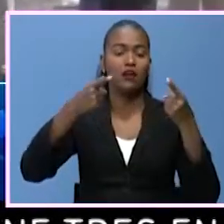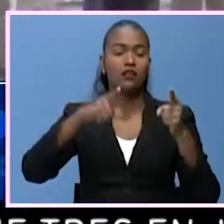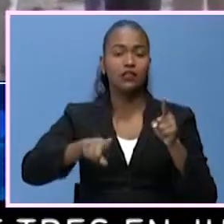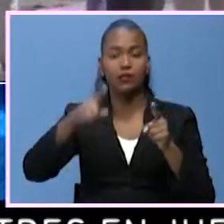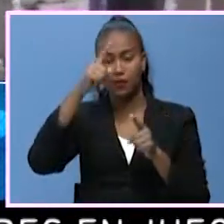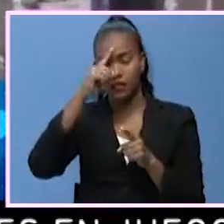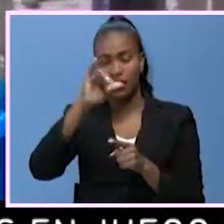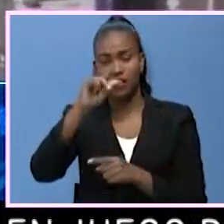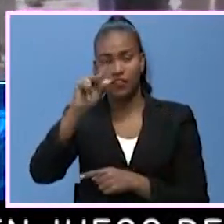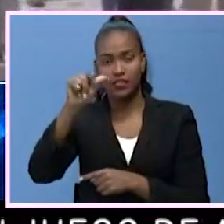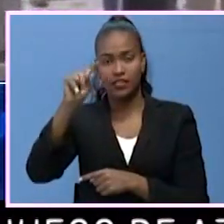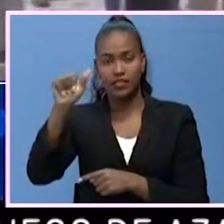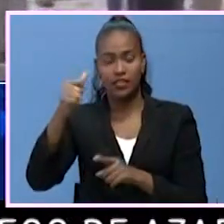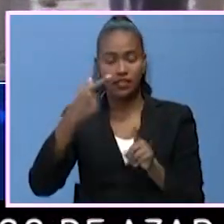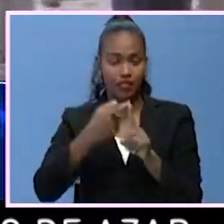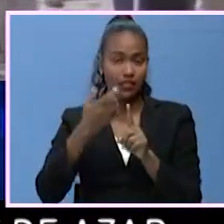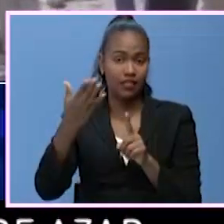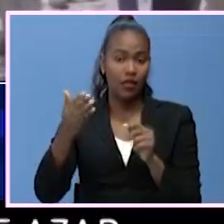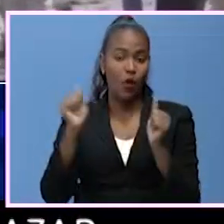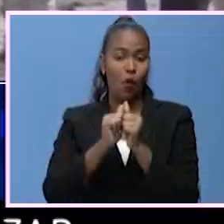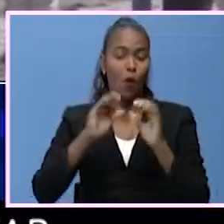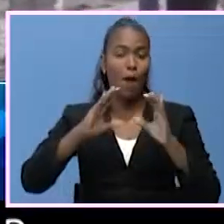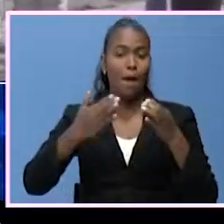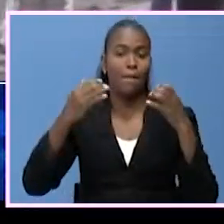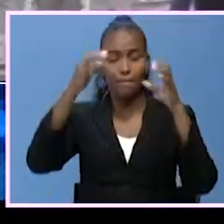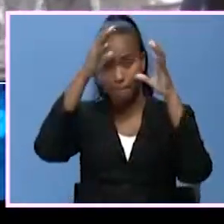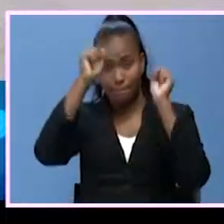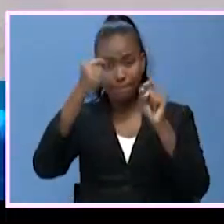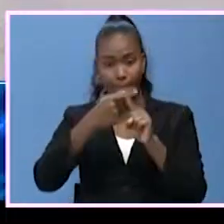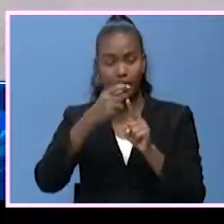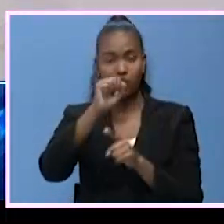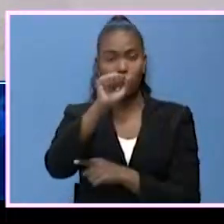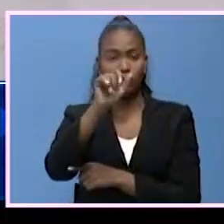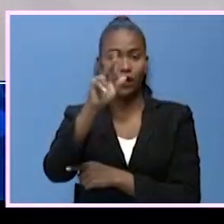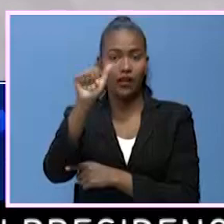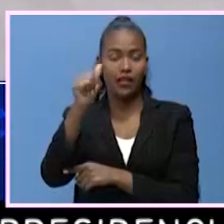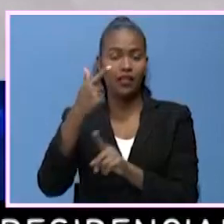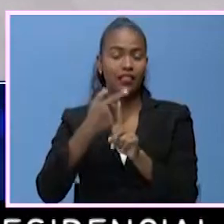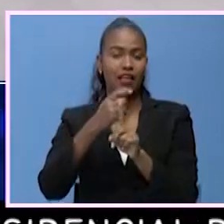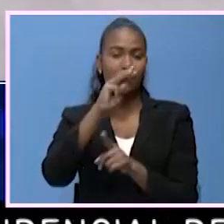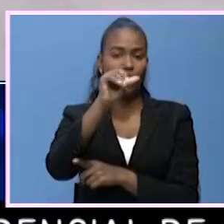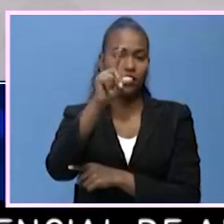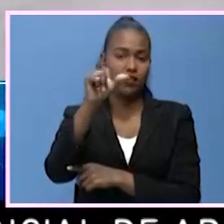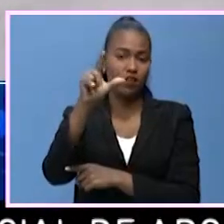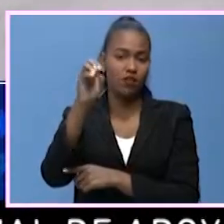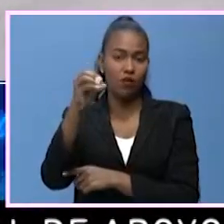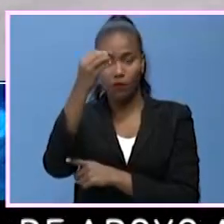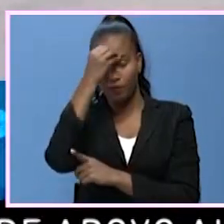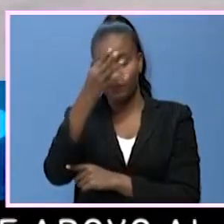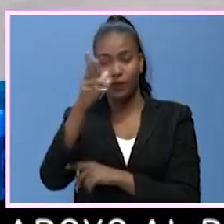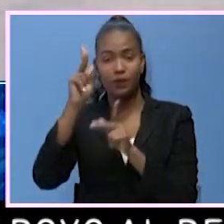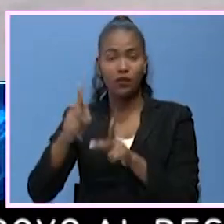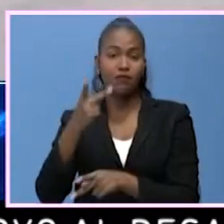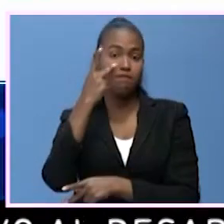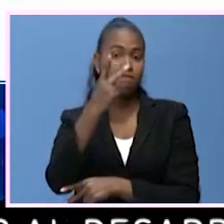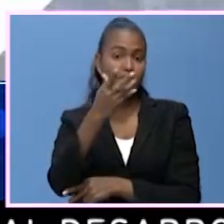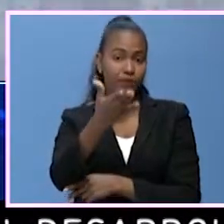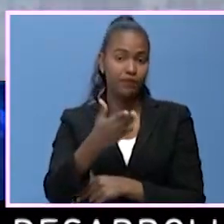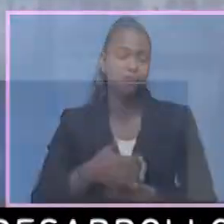los yihadistas de Al-Shabaab junto al Palacio Presidencial de Somalia en Mogadiscio, según confirmaron testigos.